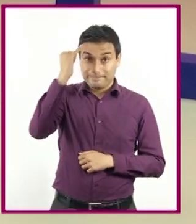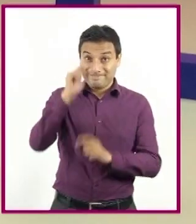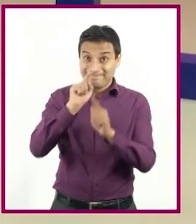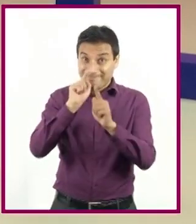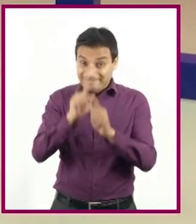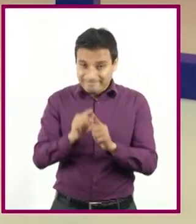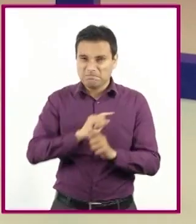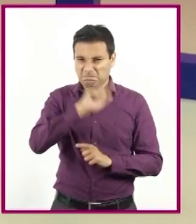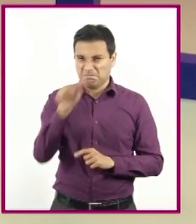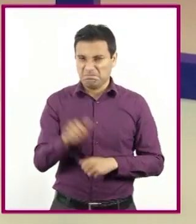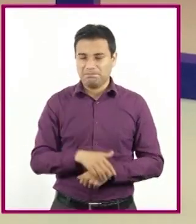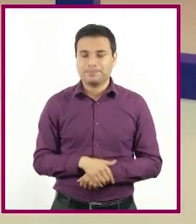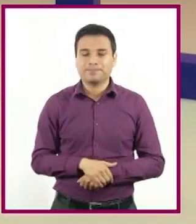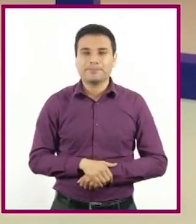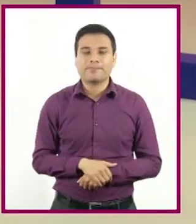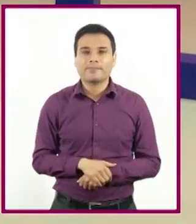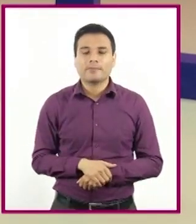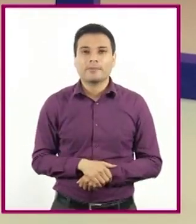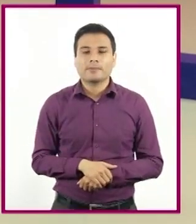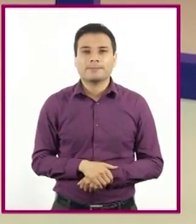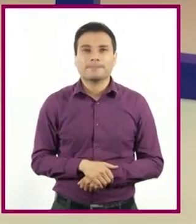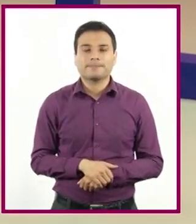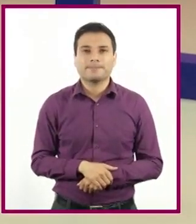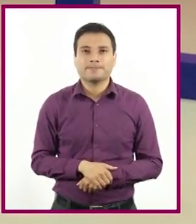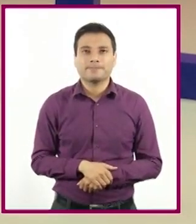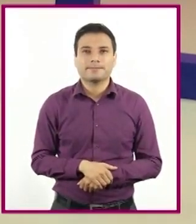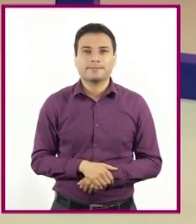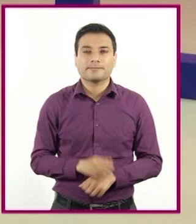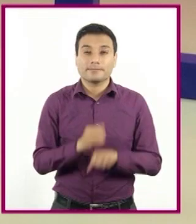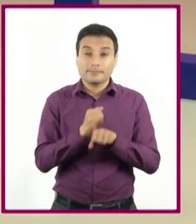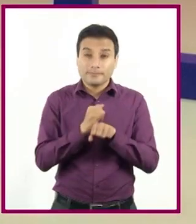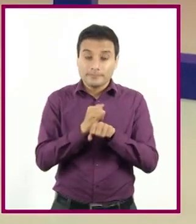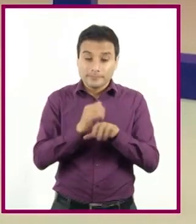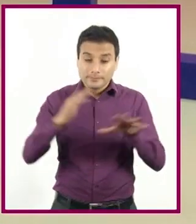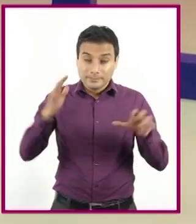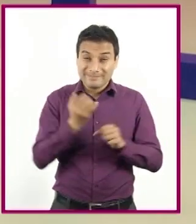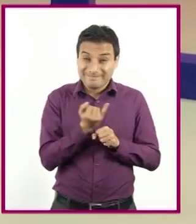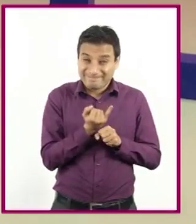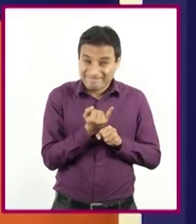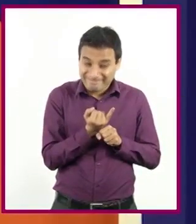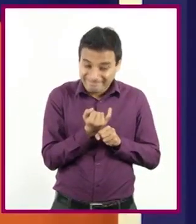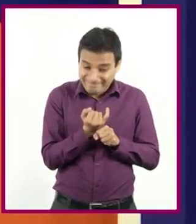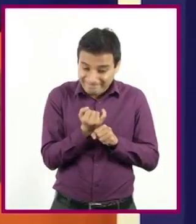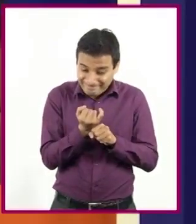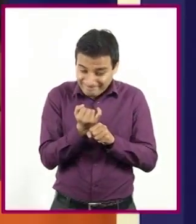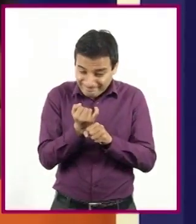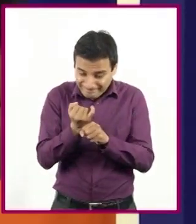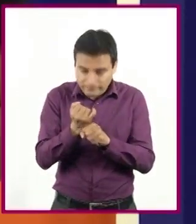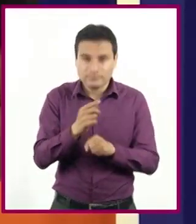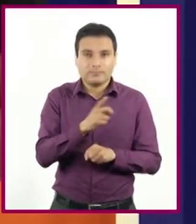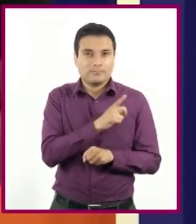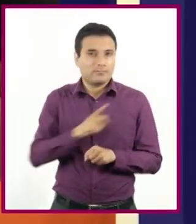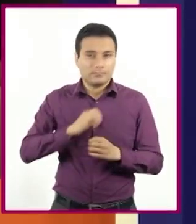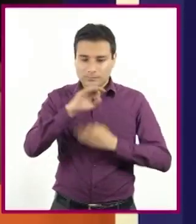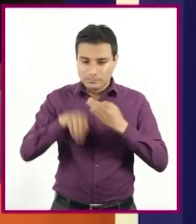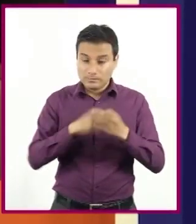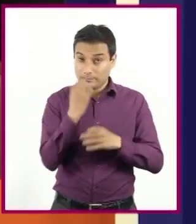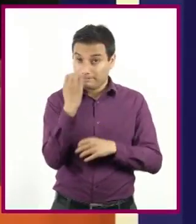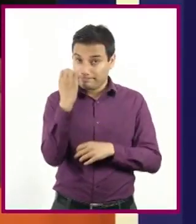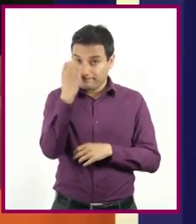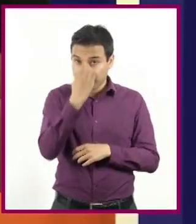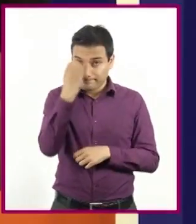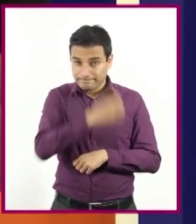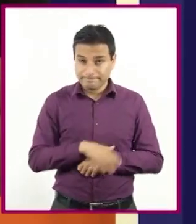después. Deben de reunir y analizar todas las fichas de trabajo que realizaron.